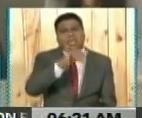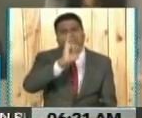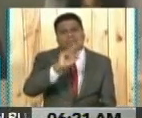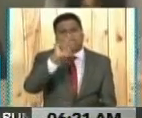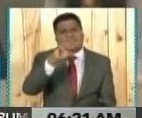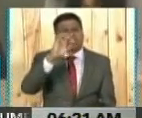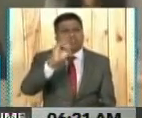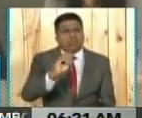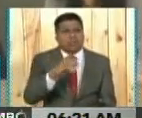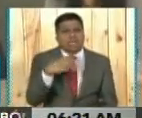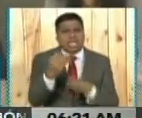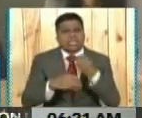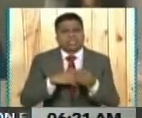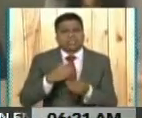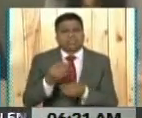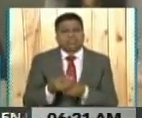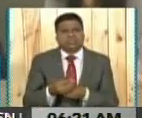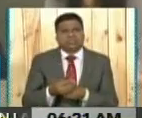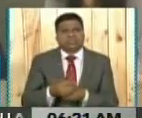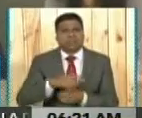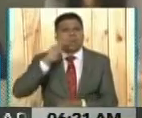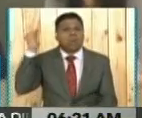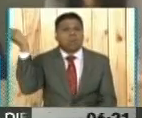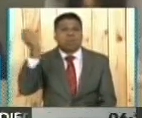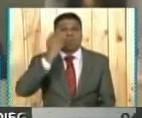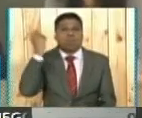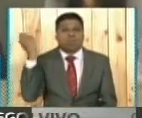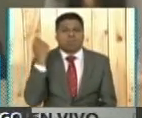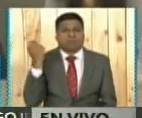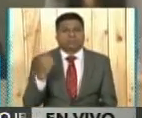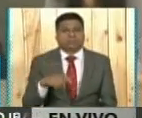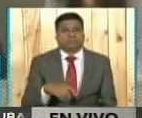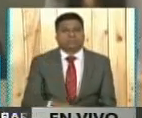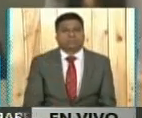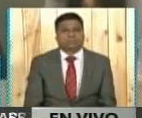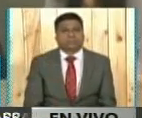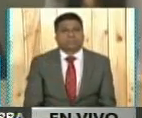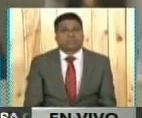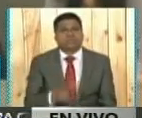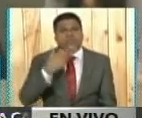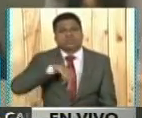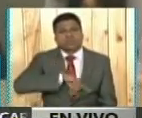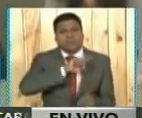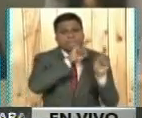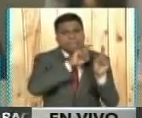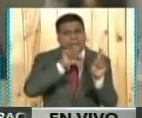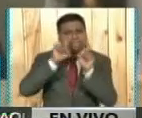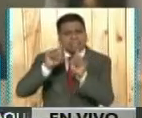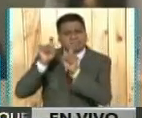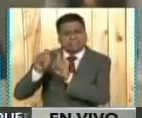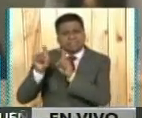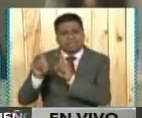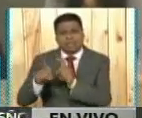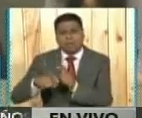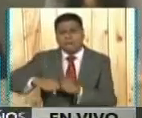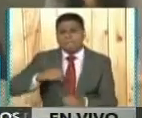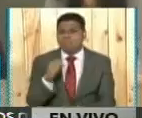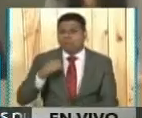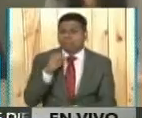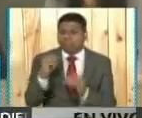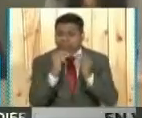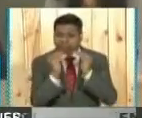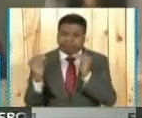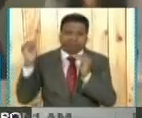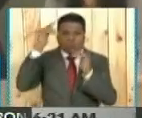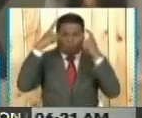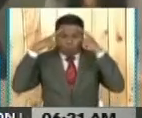estado Guárico, un estado llanero del centro del país. Formamos funcionarios al más alto nivel a través de